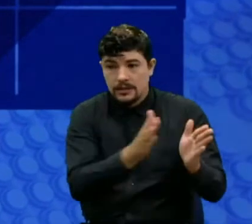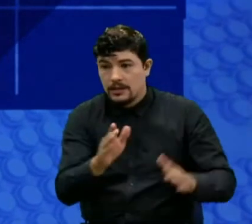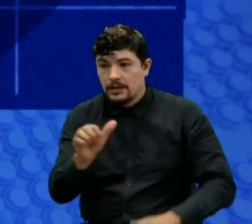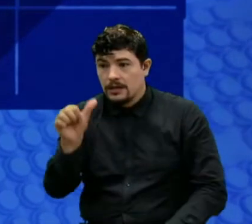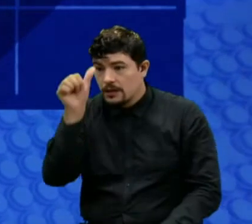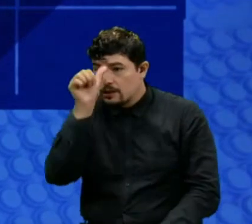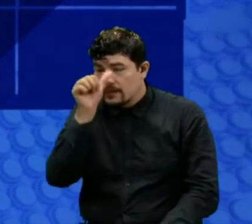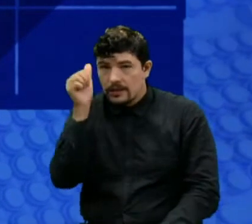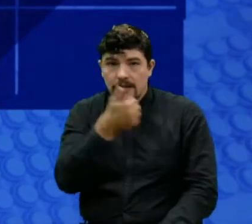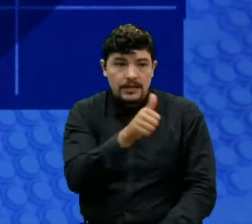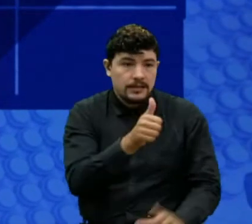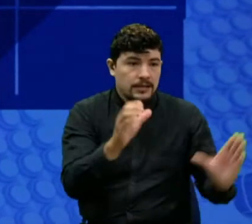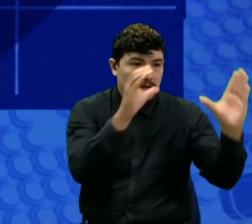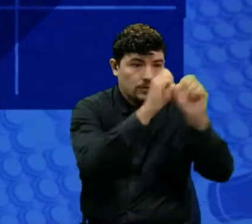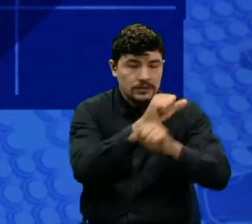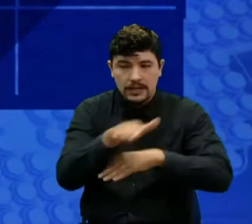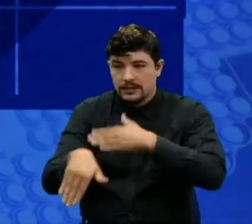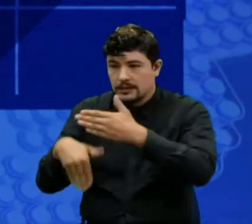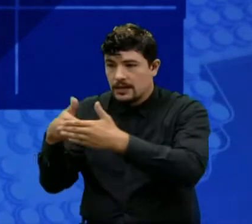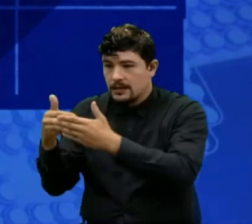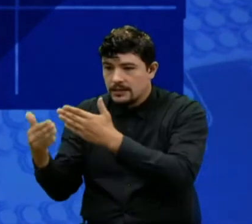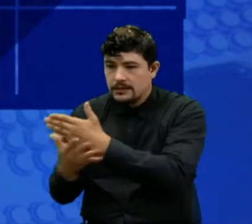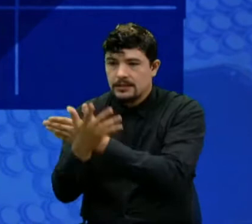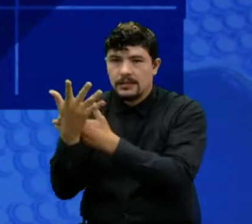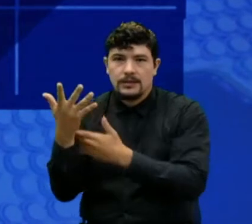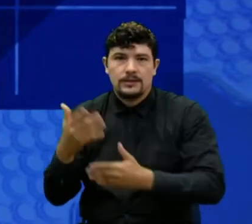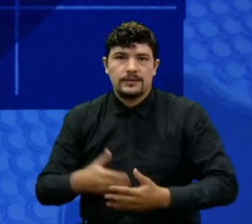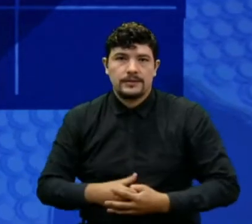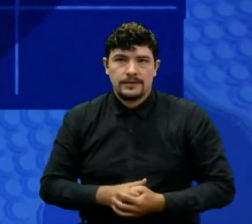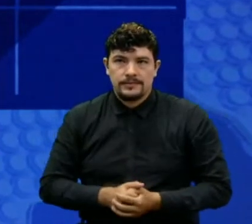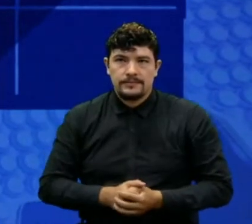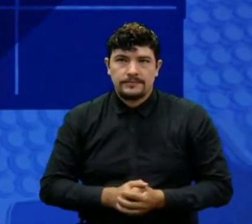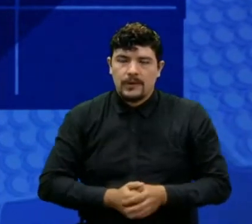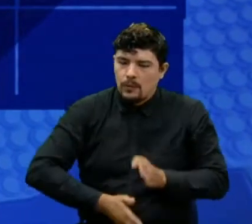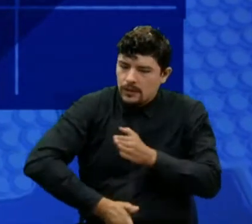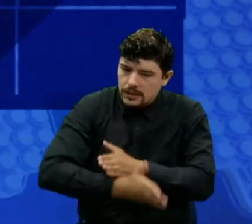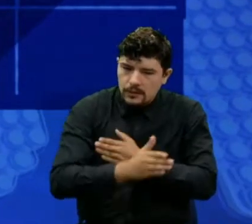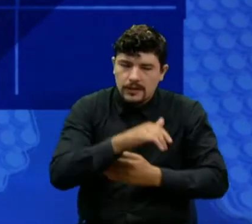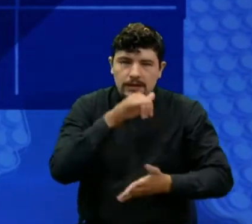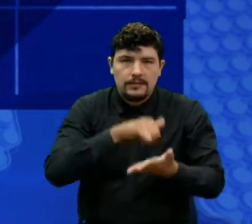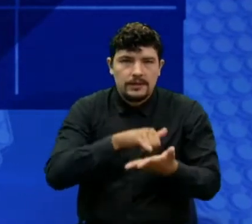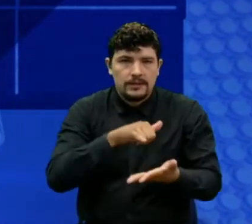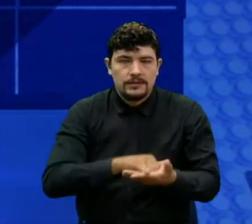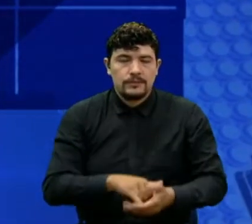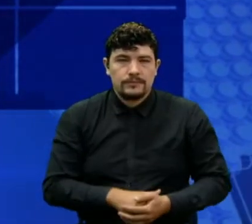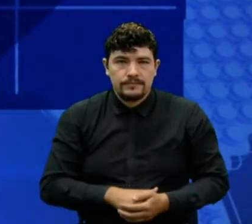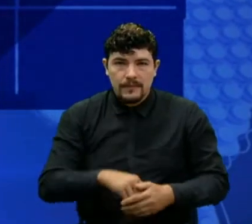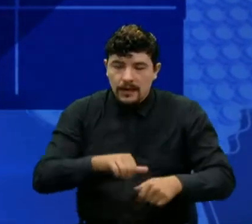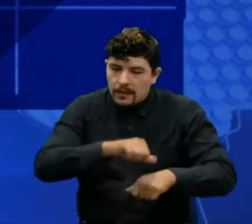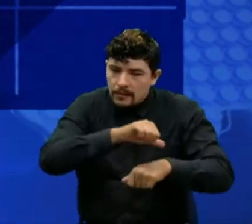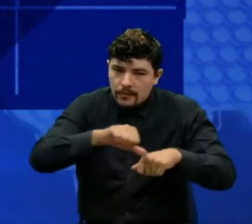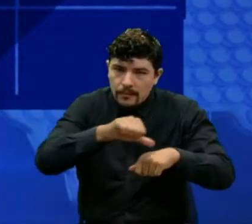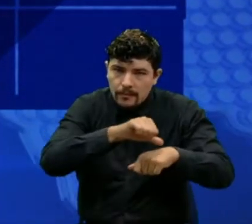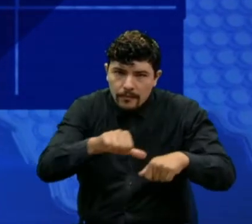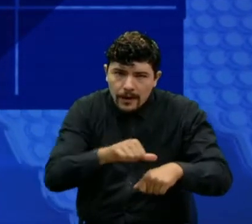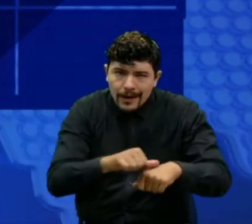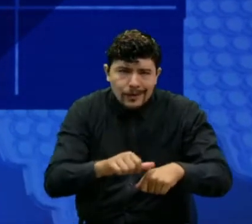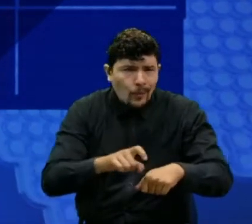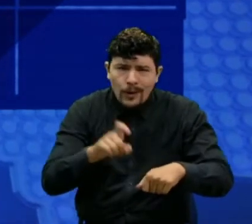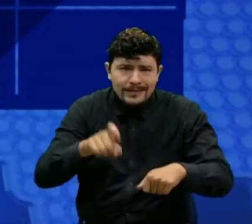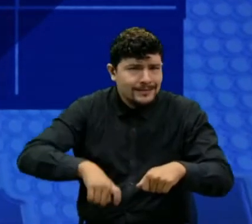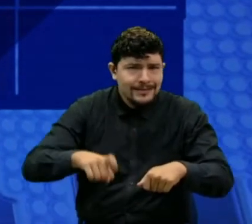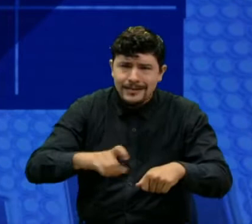de la noche y las 5 de la mañana incluida la ley seca continúa la restricción de procedimientos quirúrgicos complementarios no